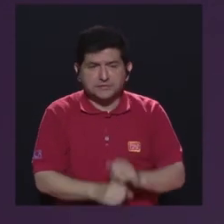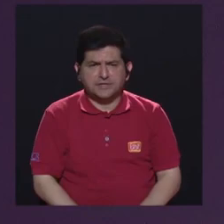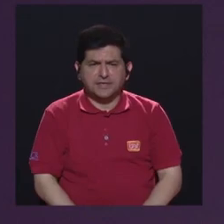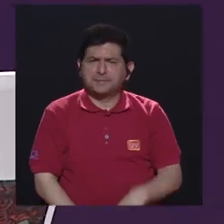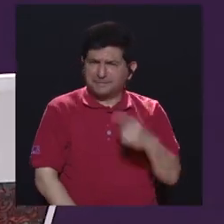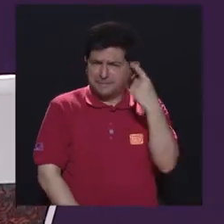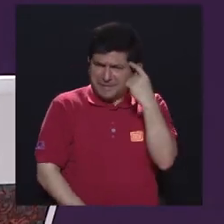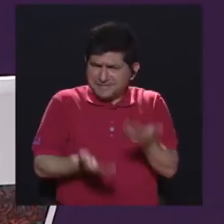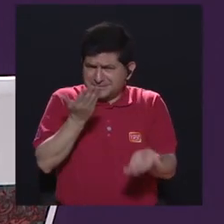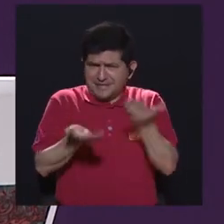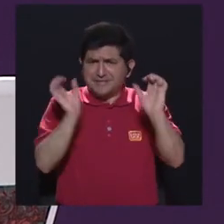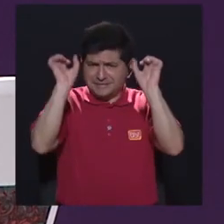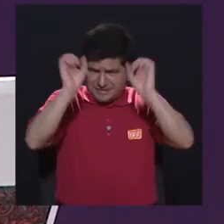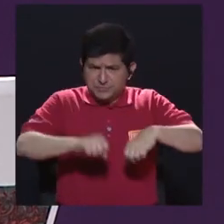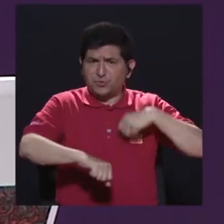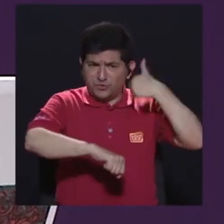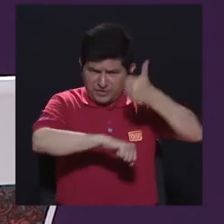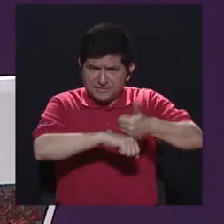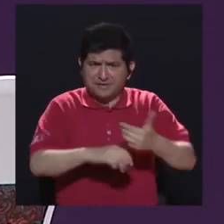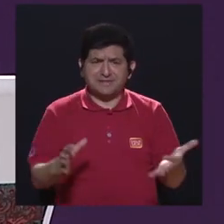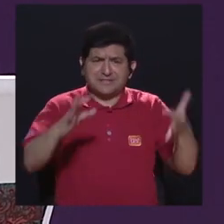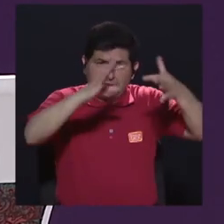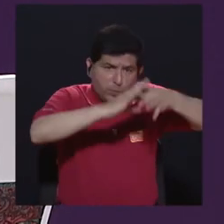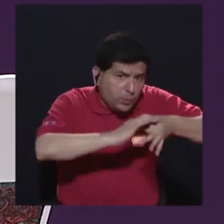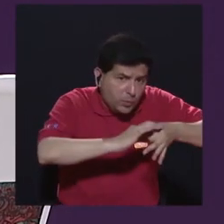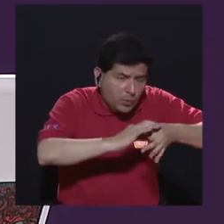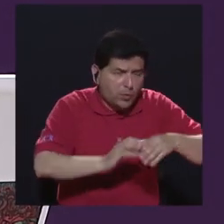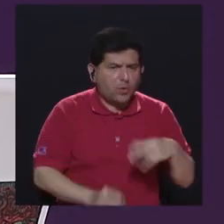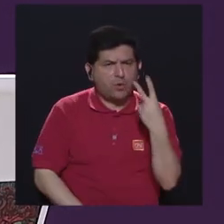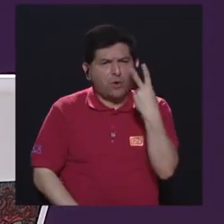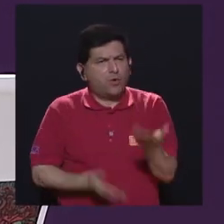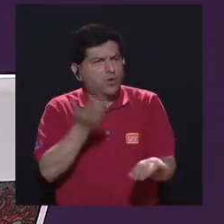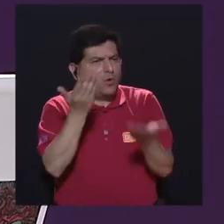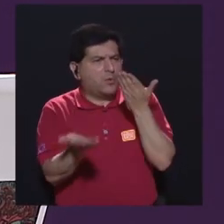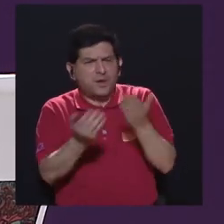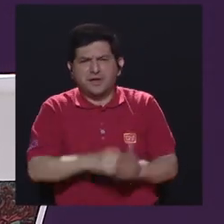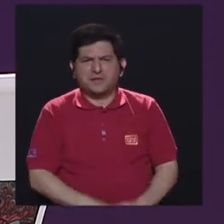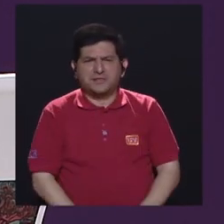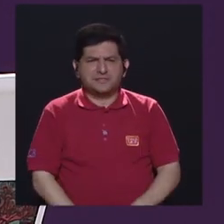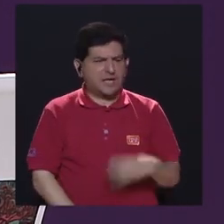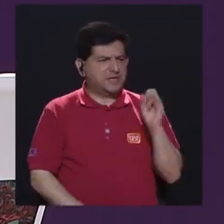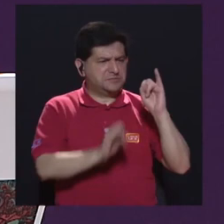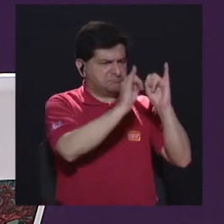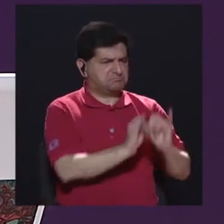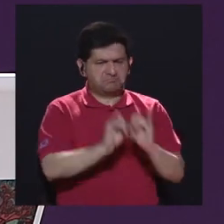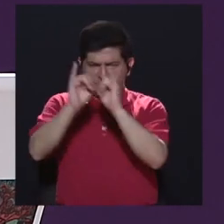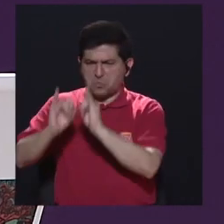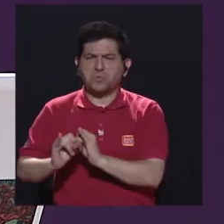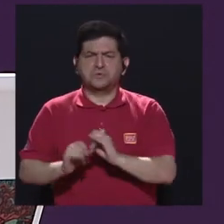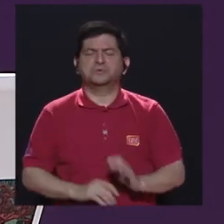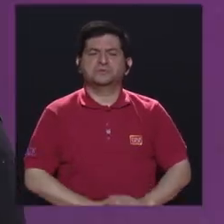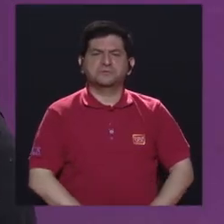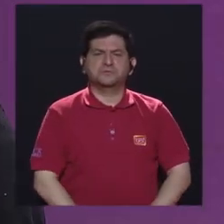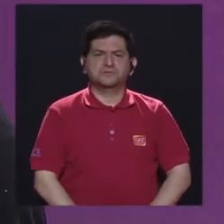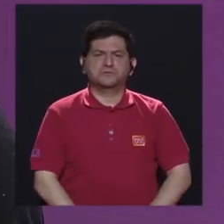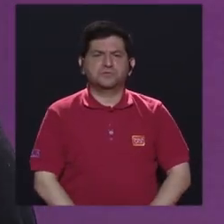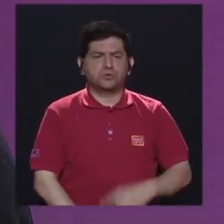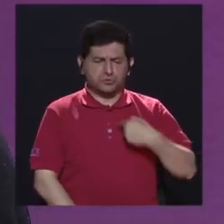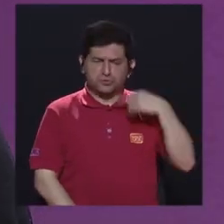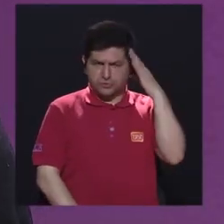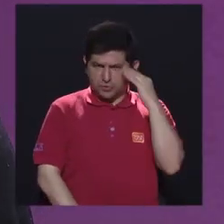posible pensar que se pueden crear lazos o ustedes lo ven algo como algo más individual? Yo he